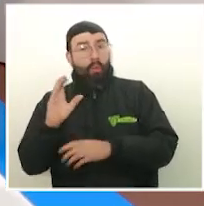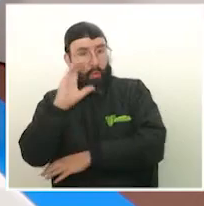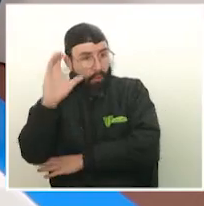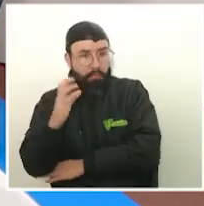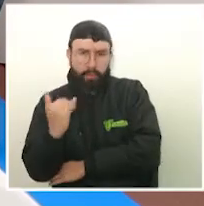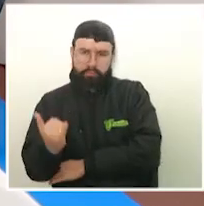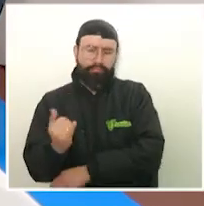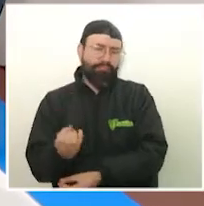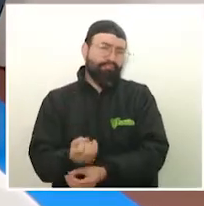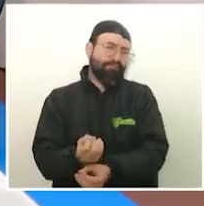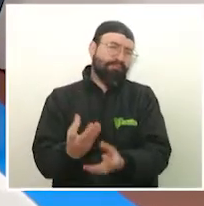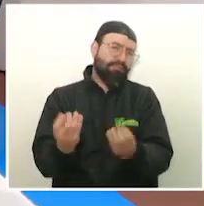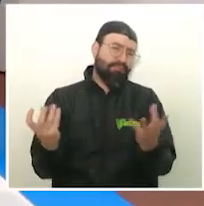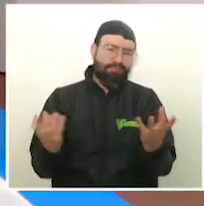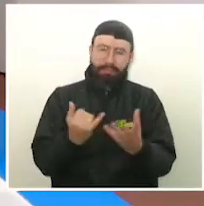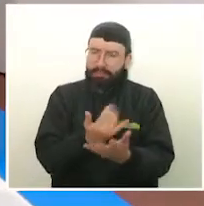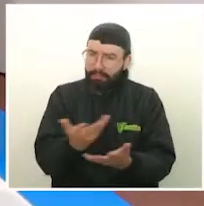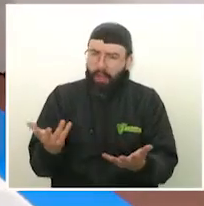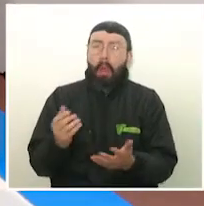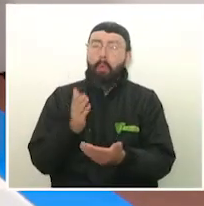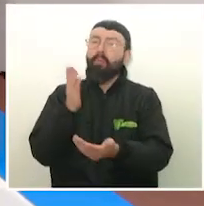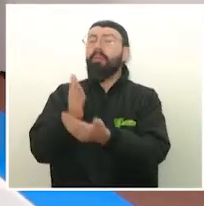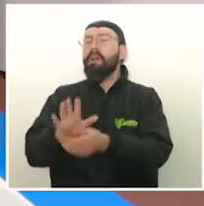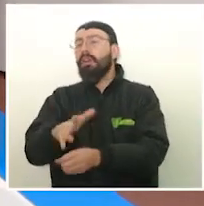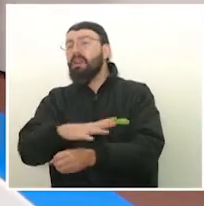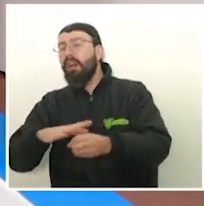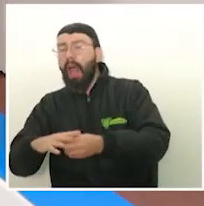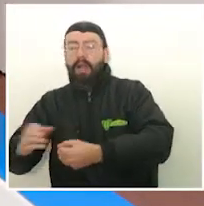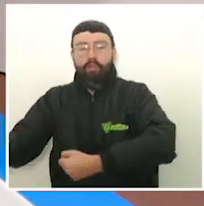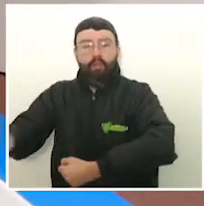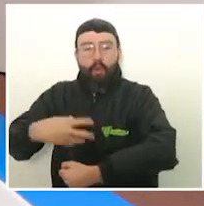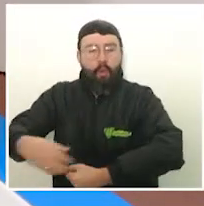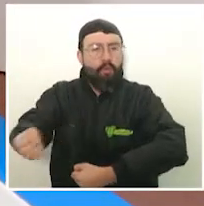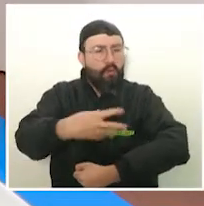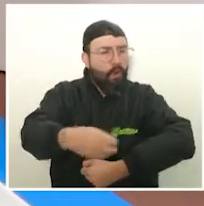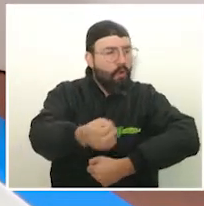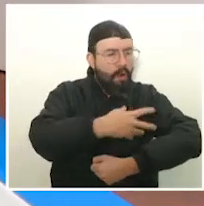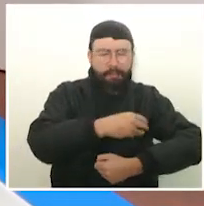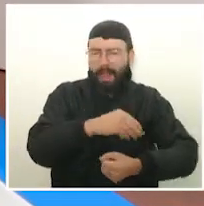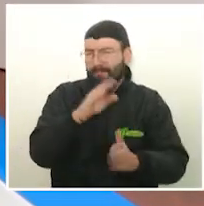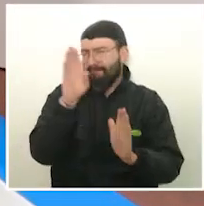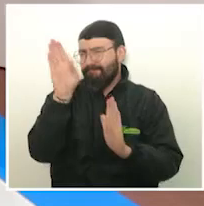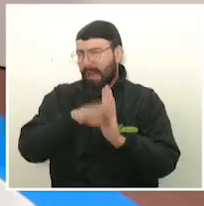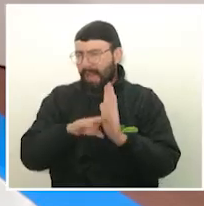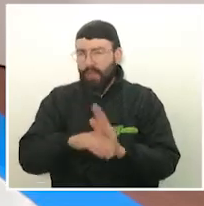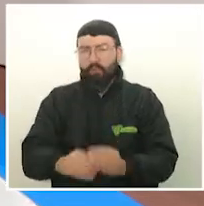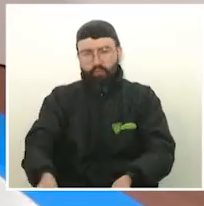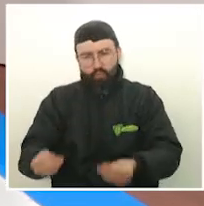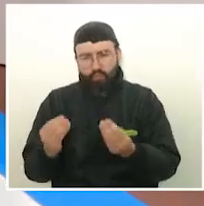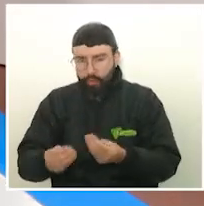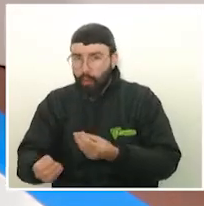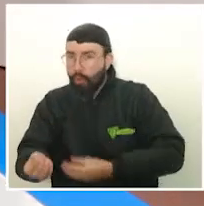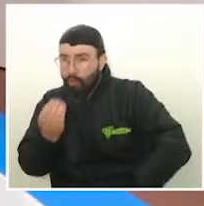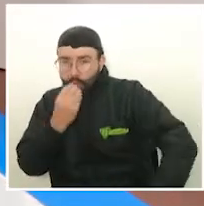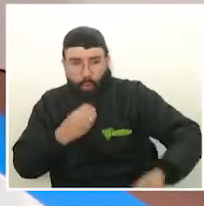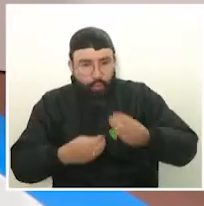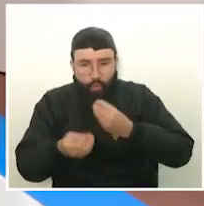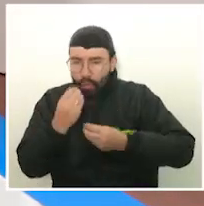paraíso para darnos el lujo de ir a una galería y comprar alimentos a un precio económico y hacer de